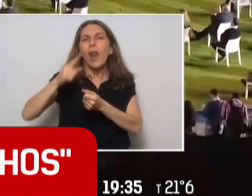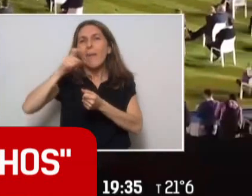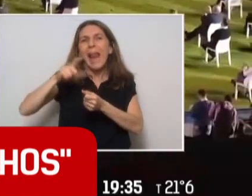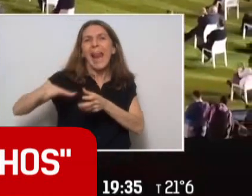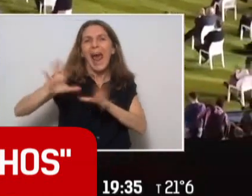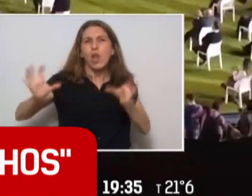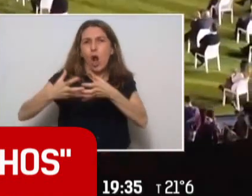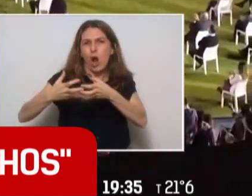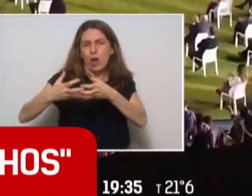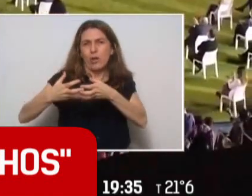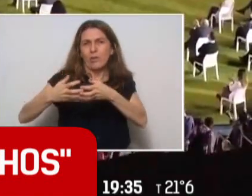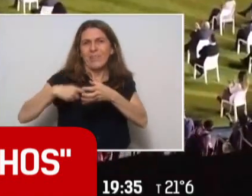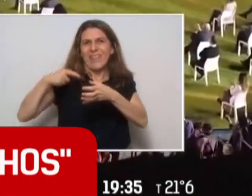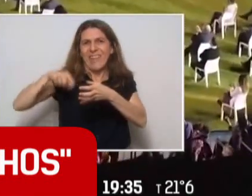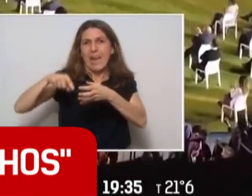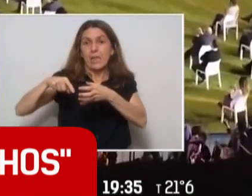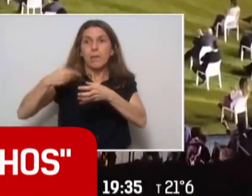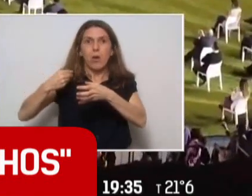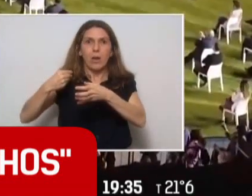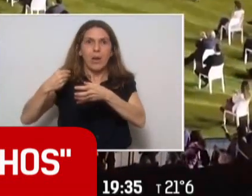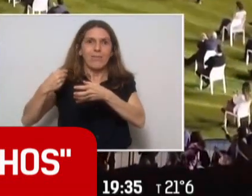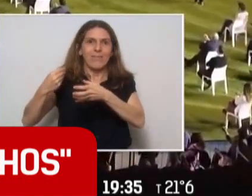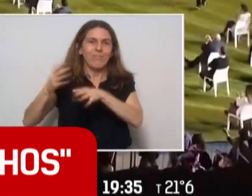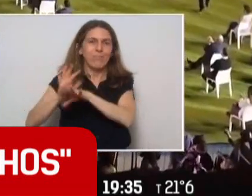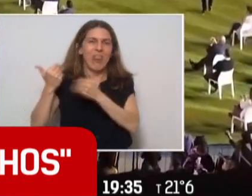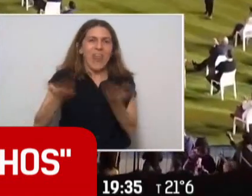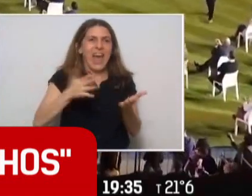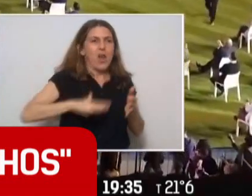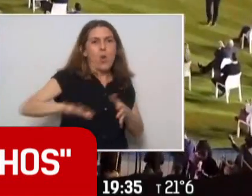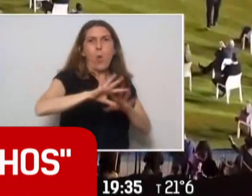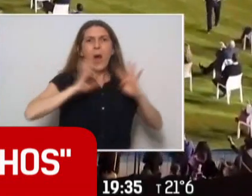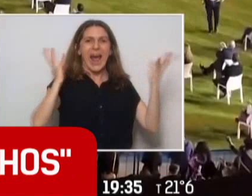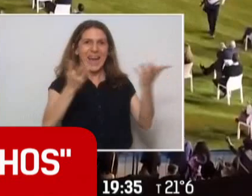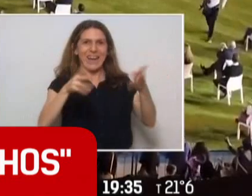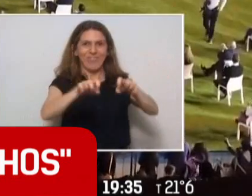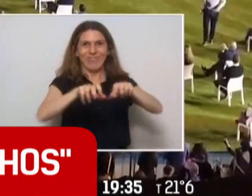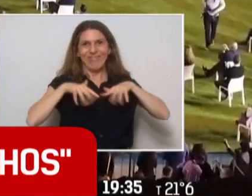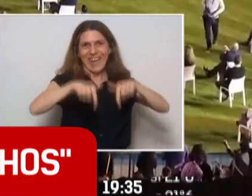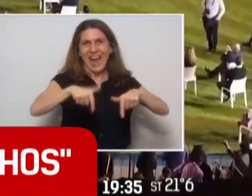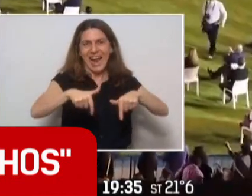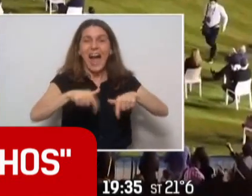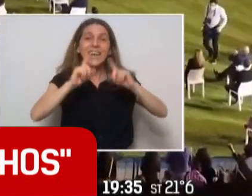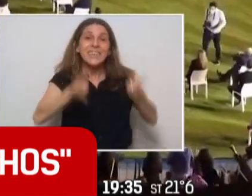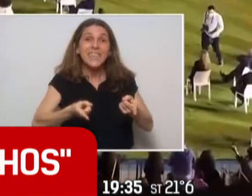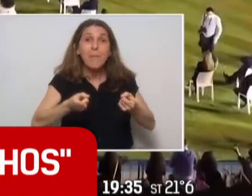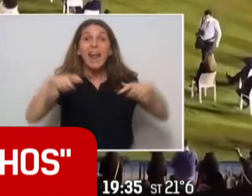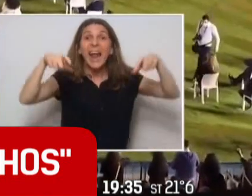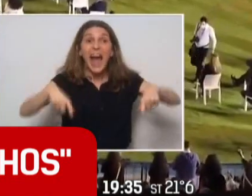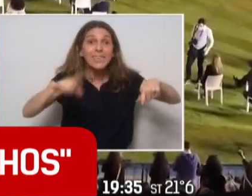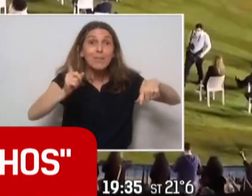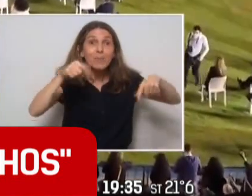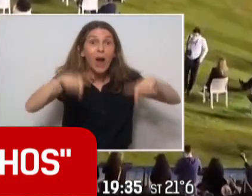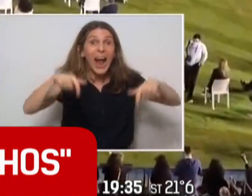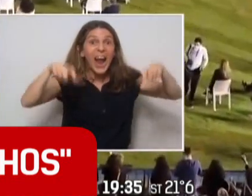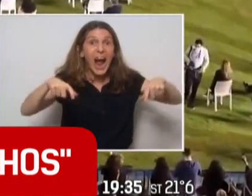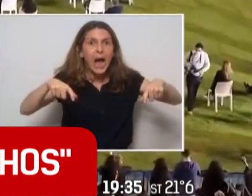por darnos este lugar, pero también porque en esta cancha se